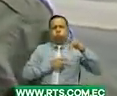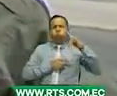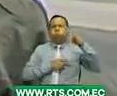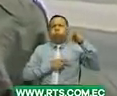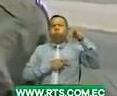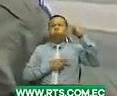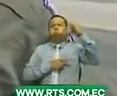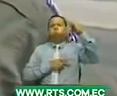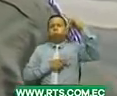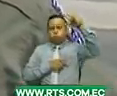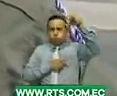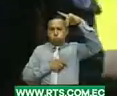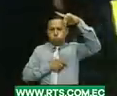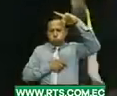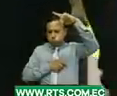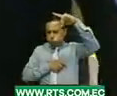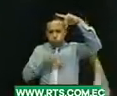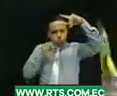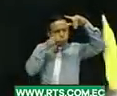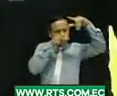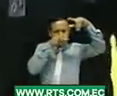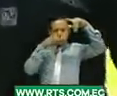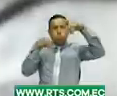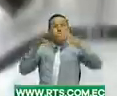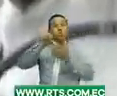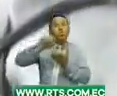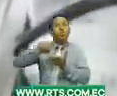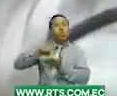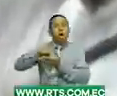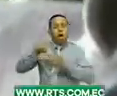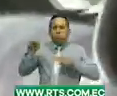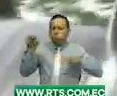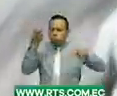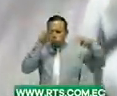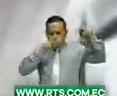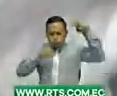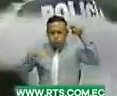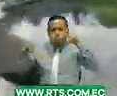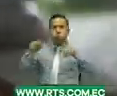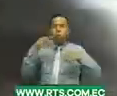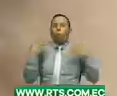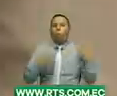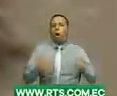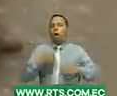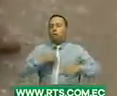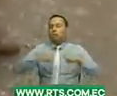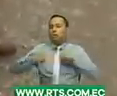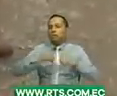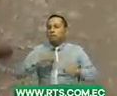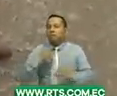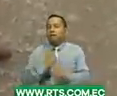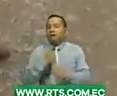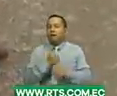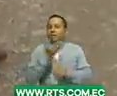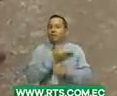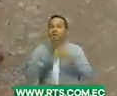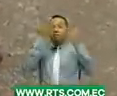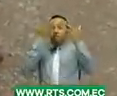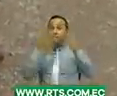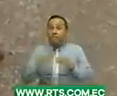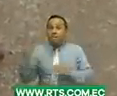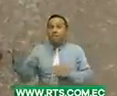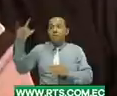sueño, lo hemos hecho realidad. Fue una jornada muy extenuante para nuestro pequeño comandante. Al final, regresó a casa con